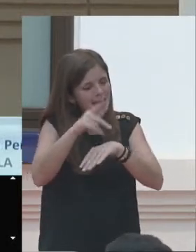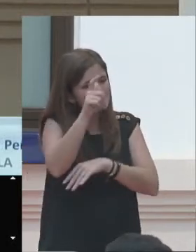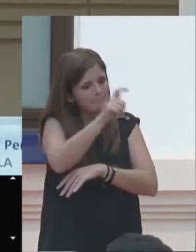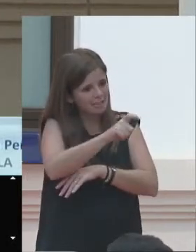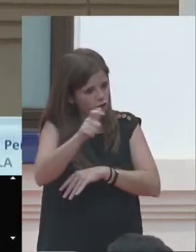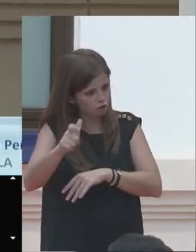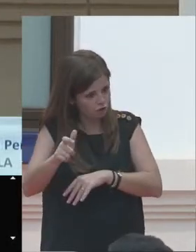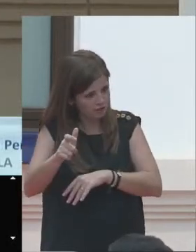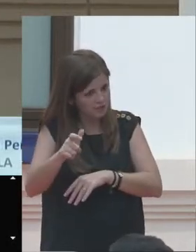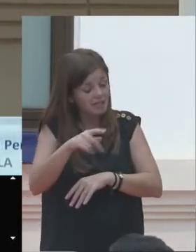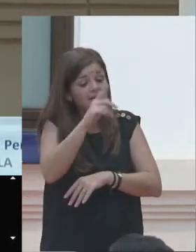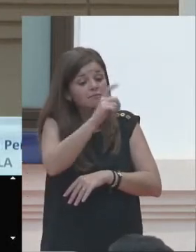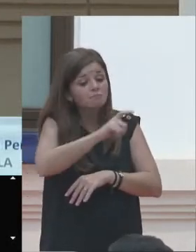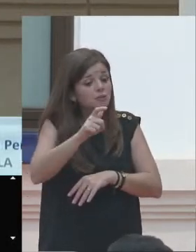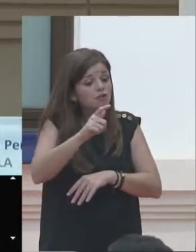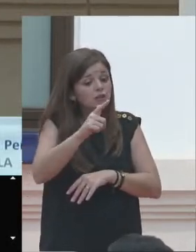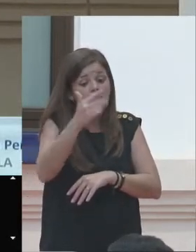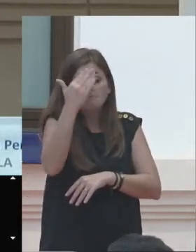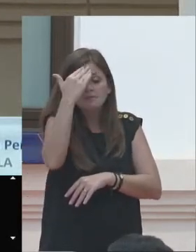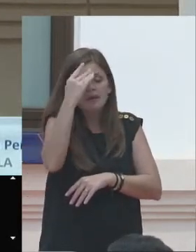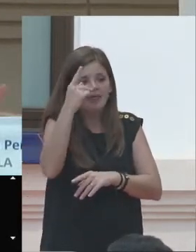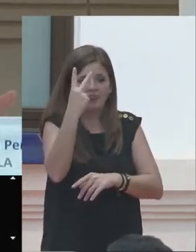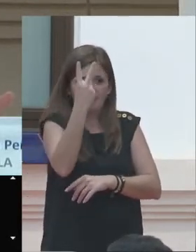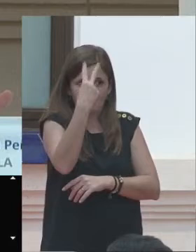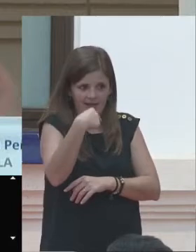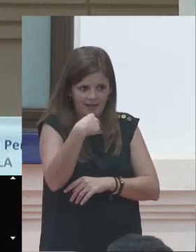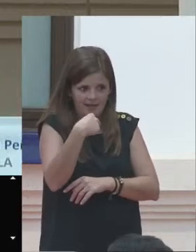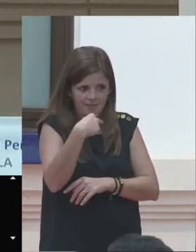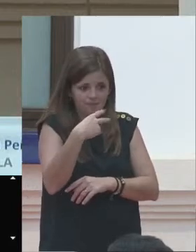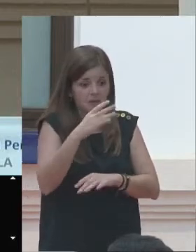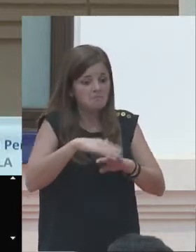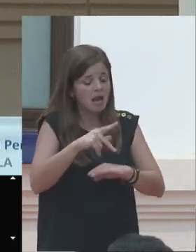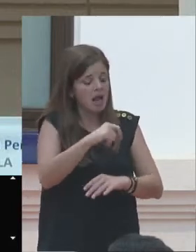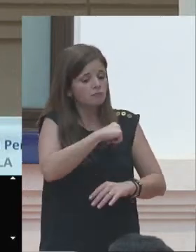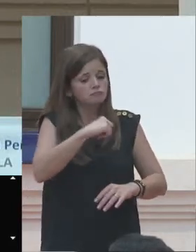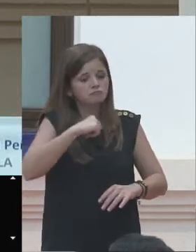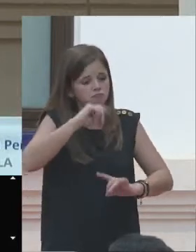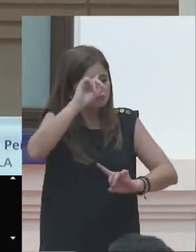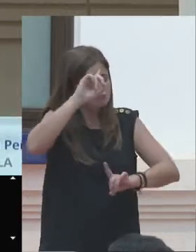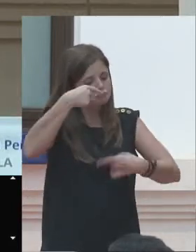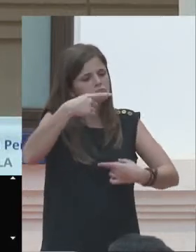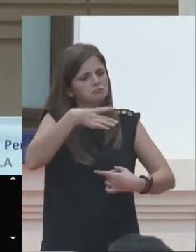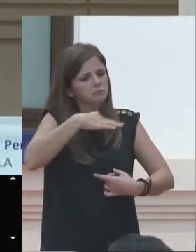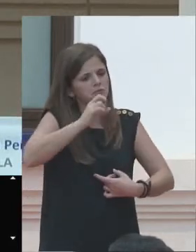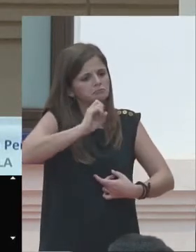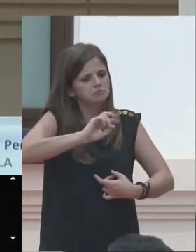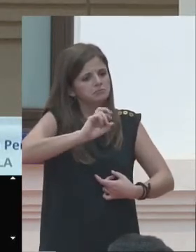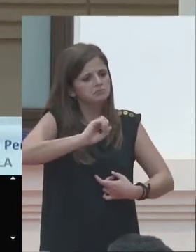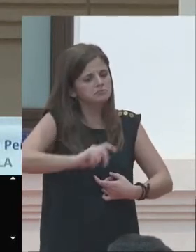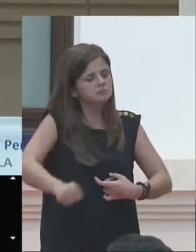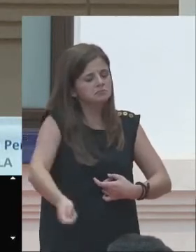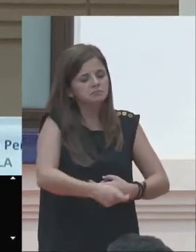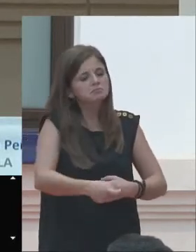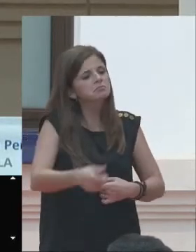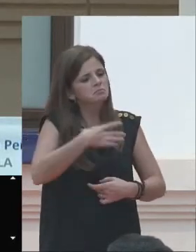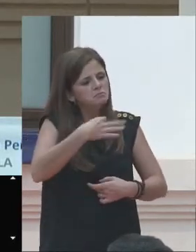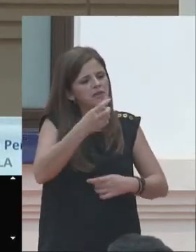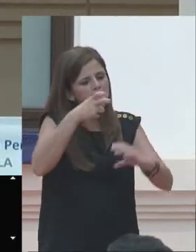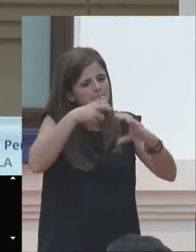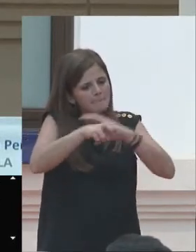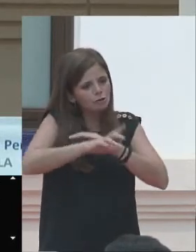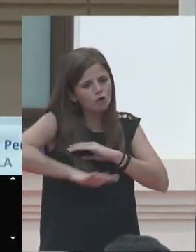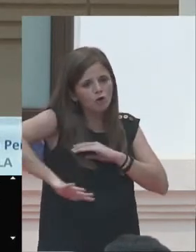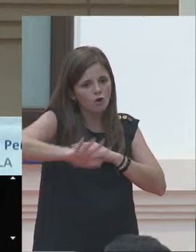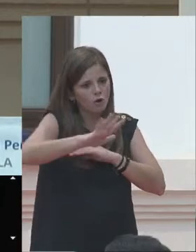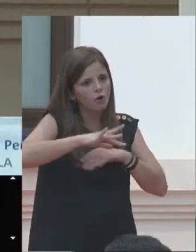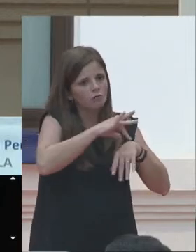orientado fundamentalmente a personas ciegas, que les permitiera orientarse por sí solas dentro de la red del metro. El